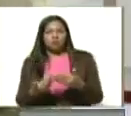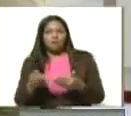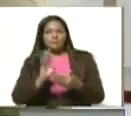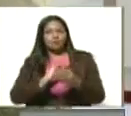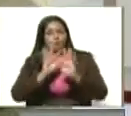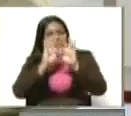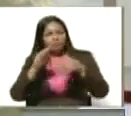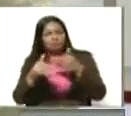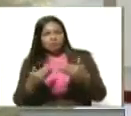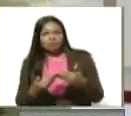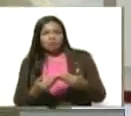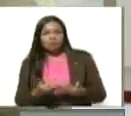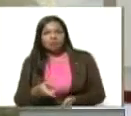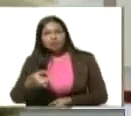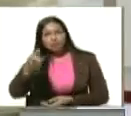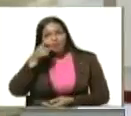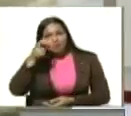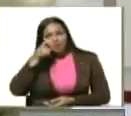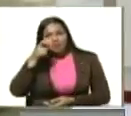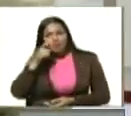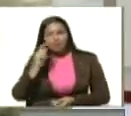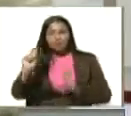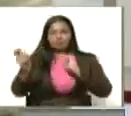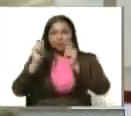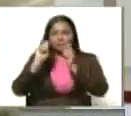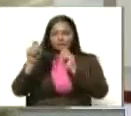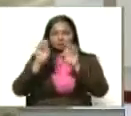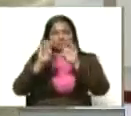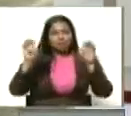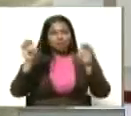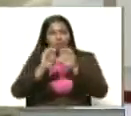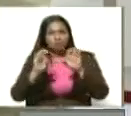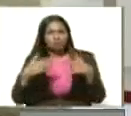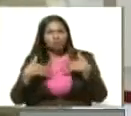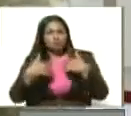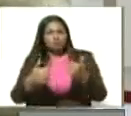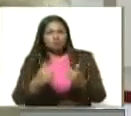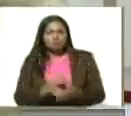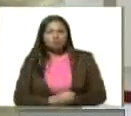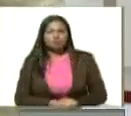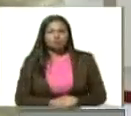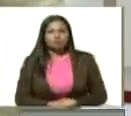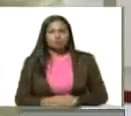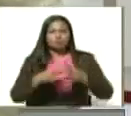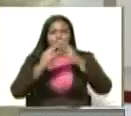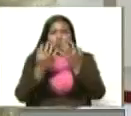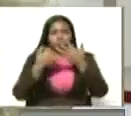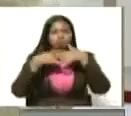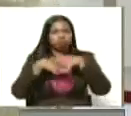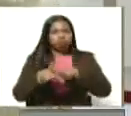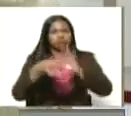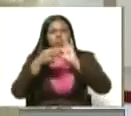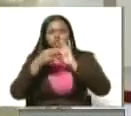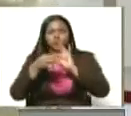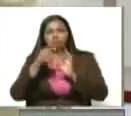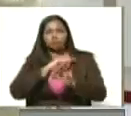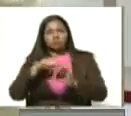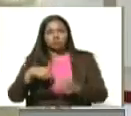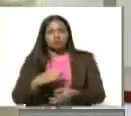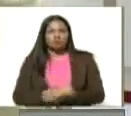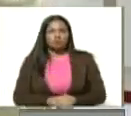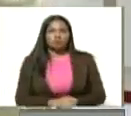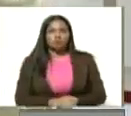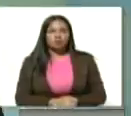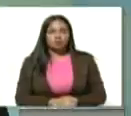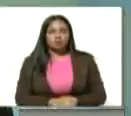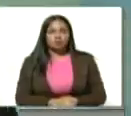donde tenemos la Secretaría de Seguridad, Turismo, Educación, Salud, y con todas articulamos. Por cierto, que ahora que